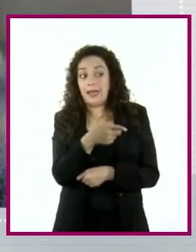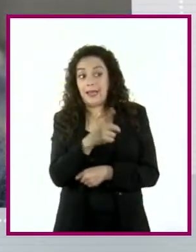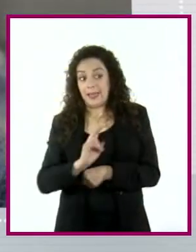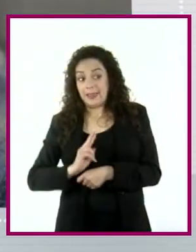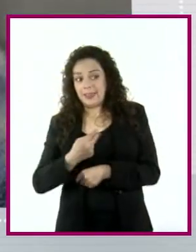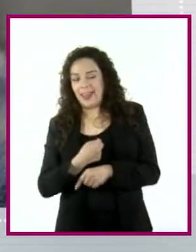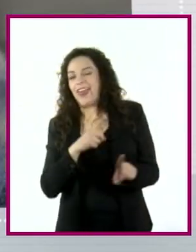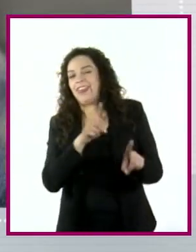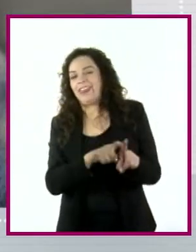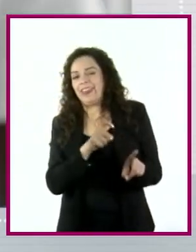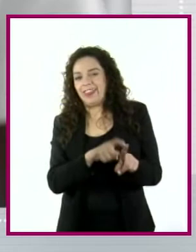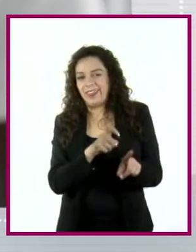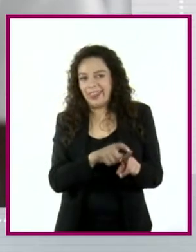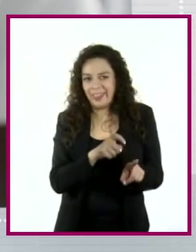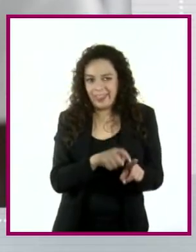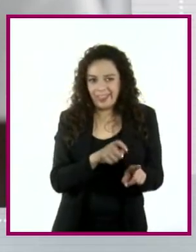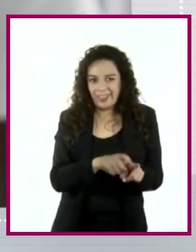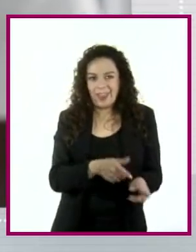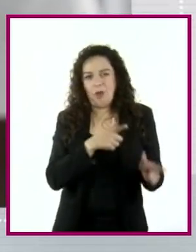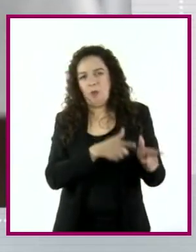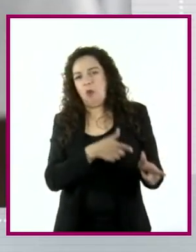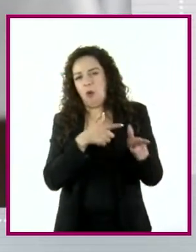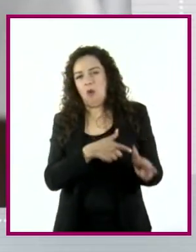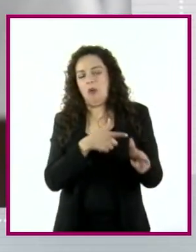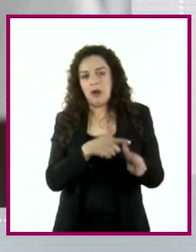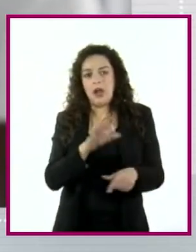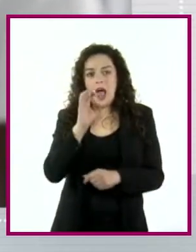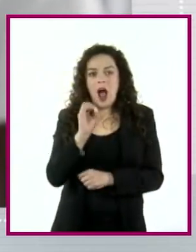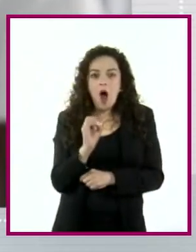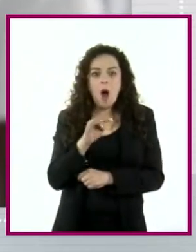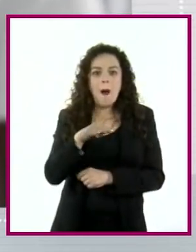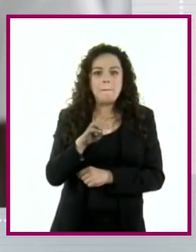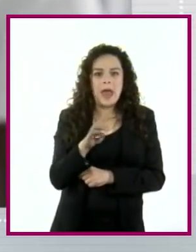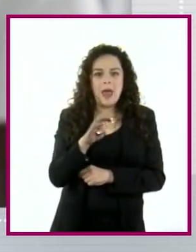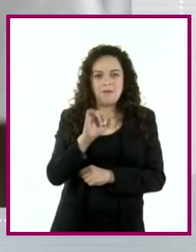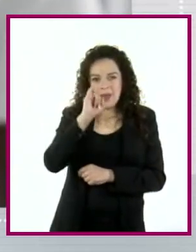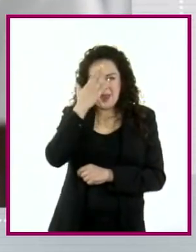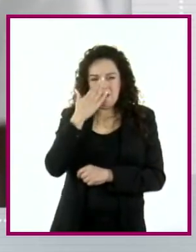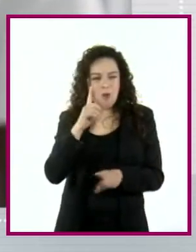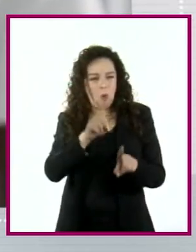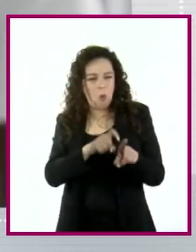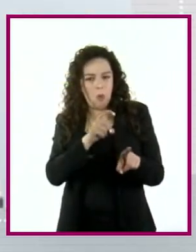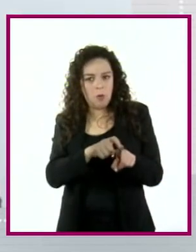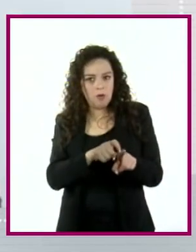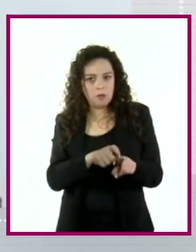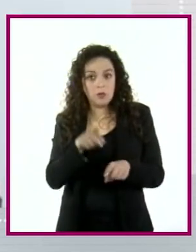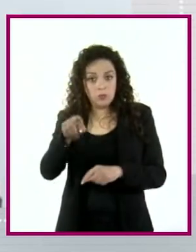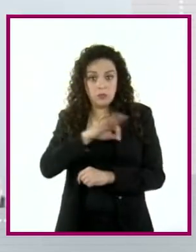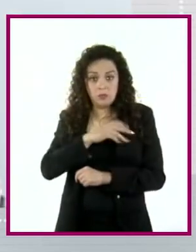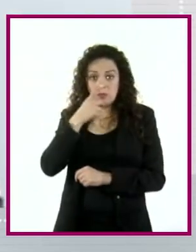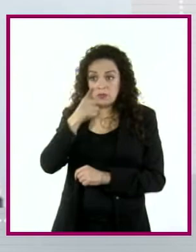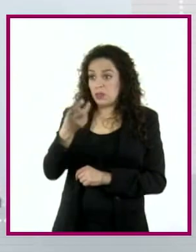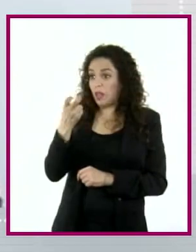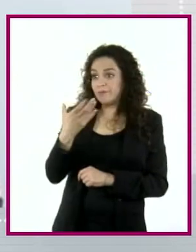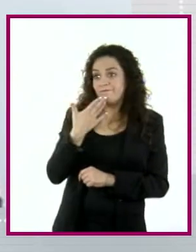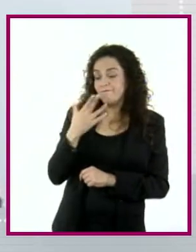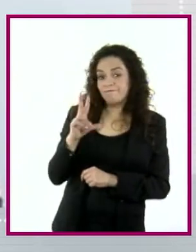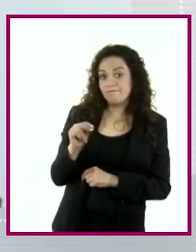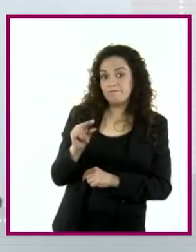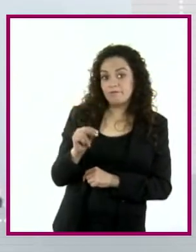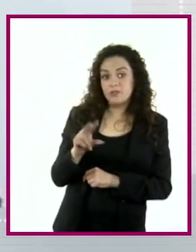trans, que hace algún chiste, comparte un meme, tú siempre puedes decir esto no está bien y no